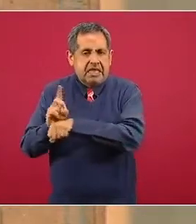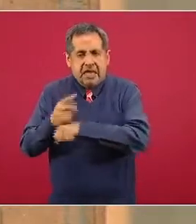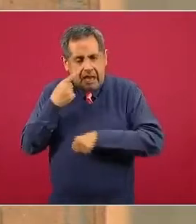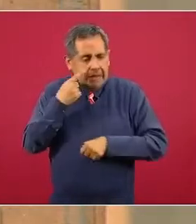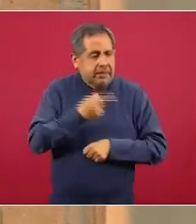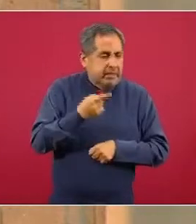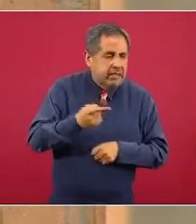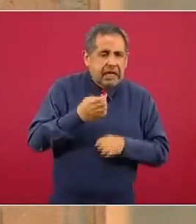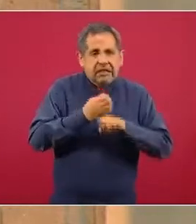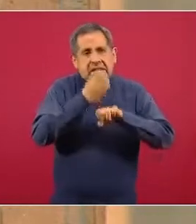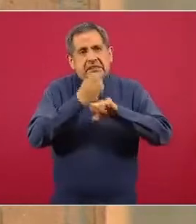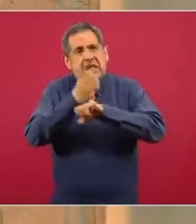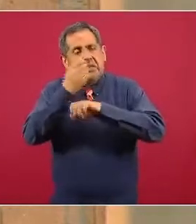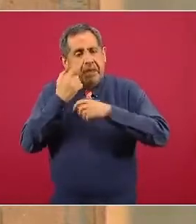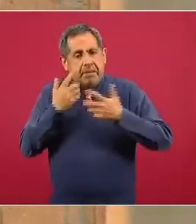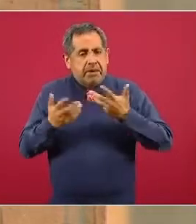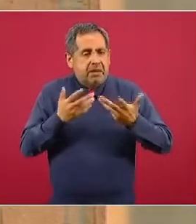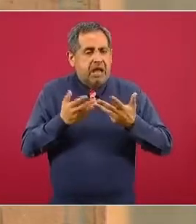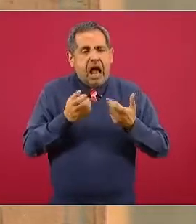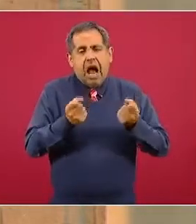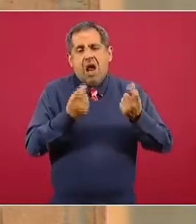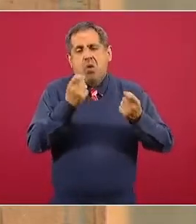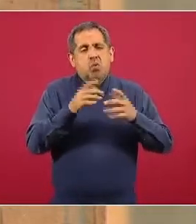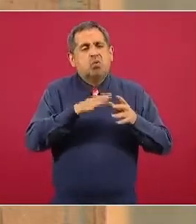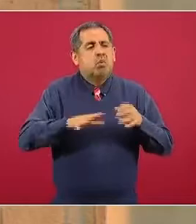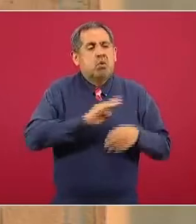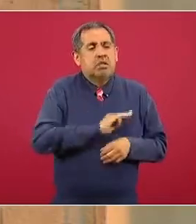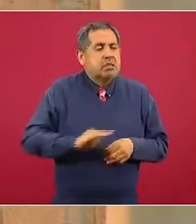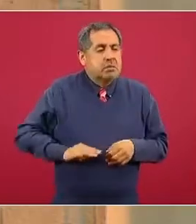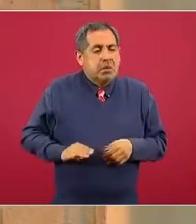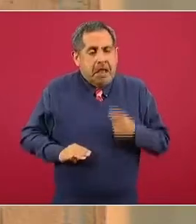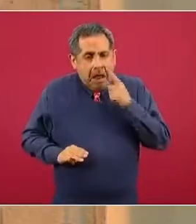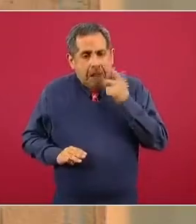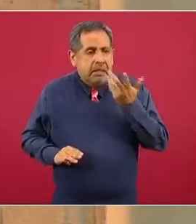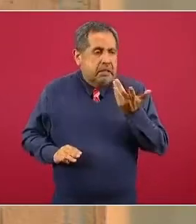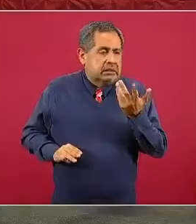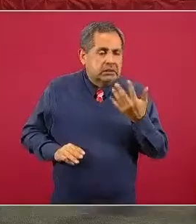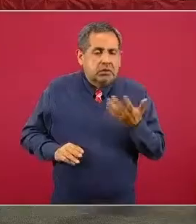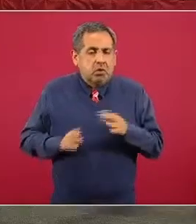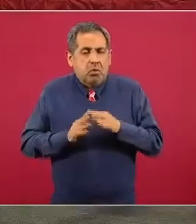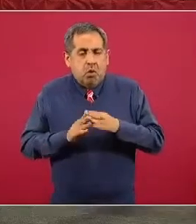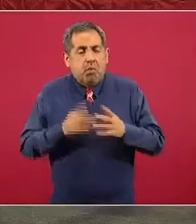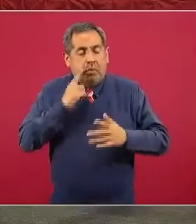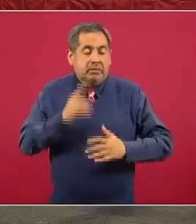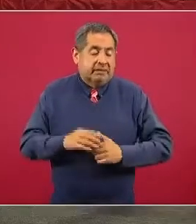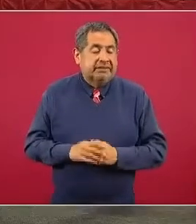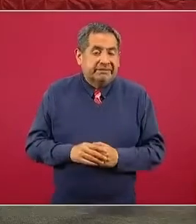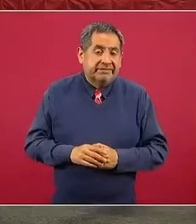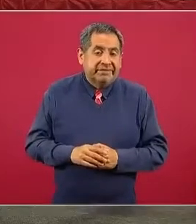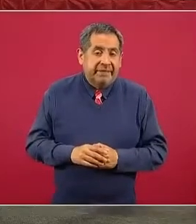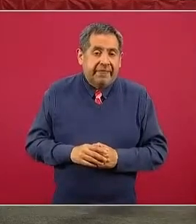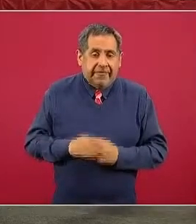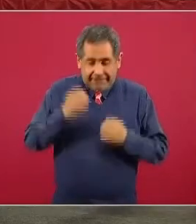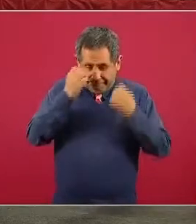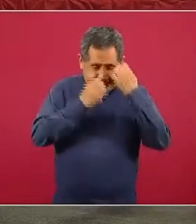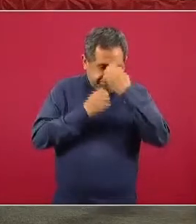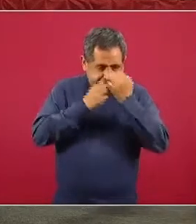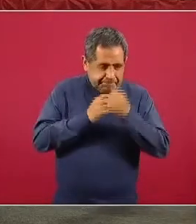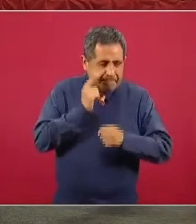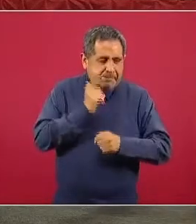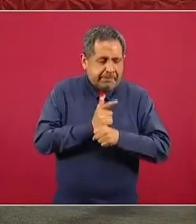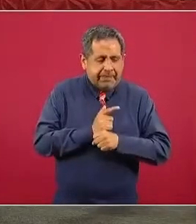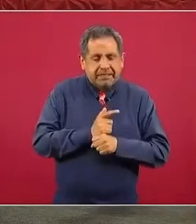las entidades, y en algunos casos también de algunos municipios prioritarios, y que a través de su revisión